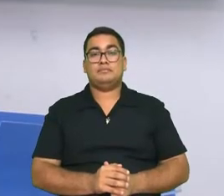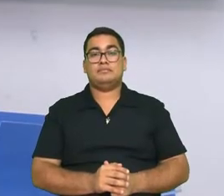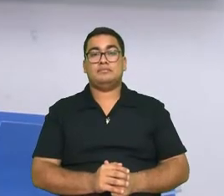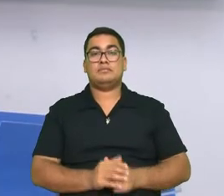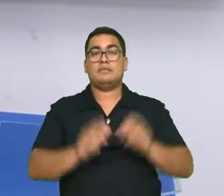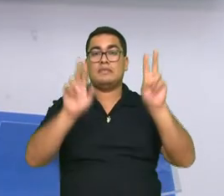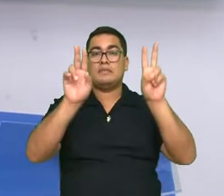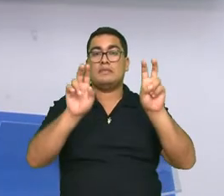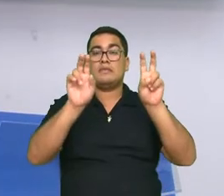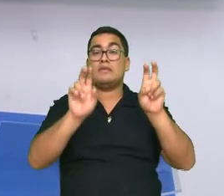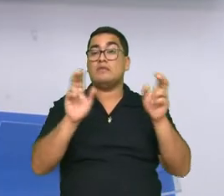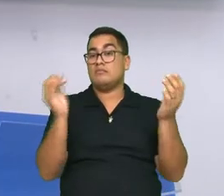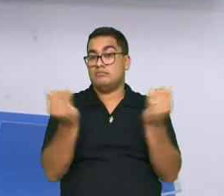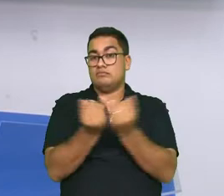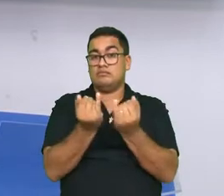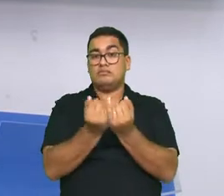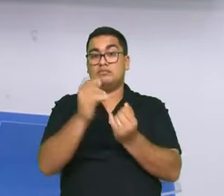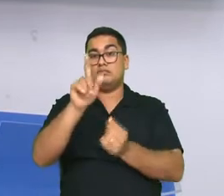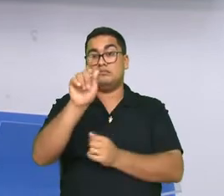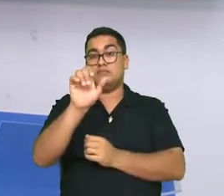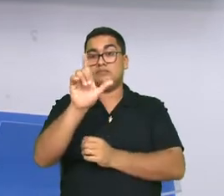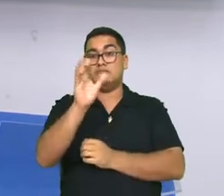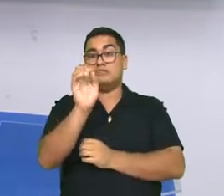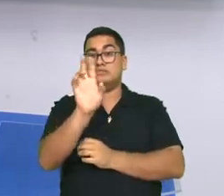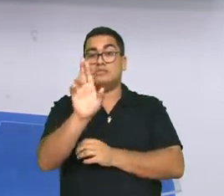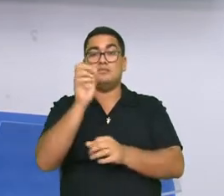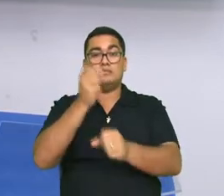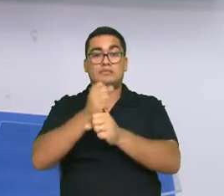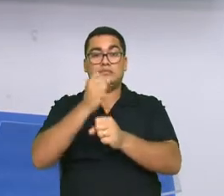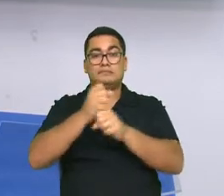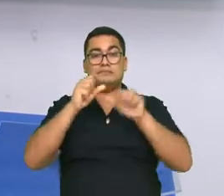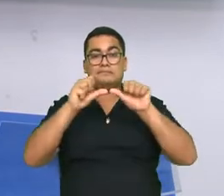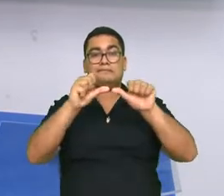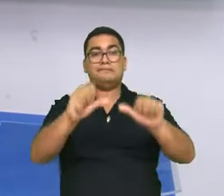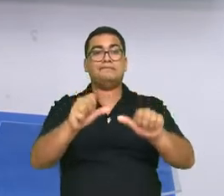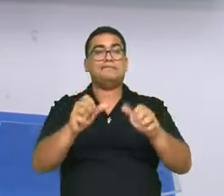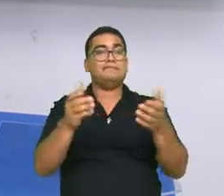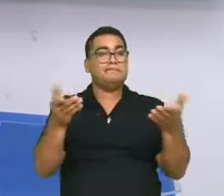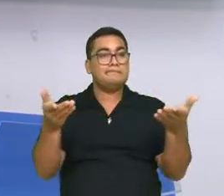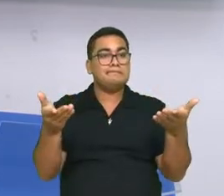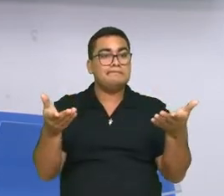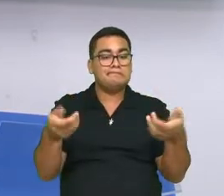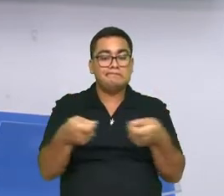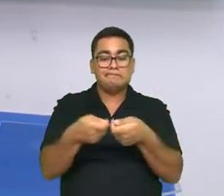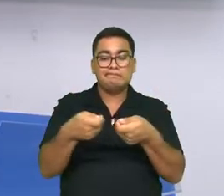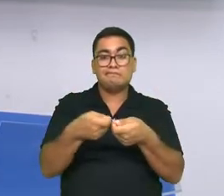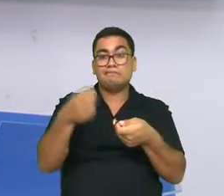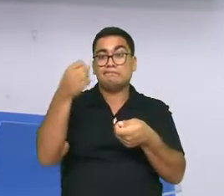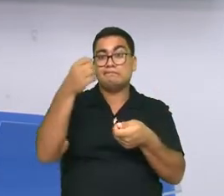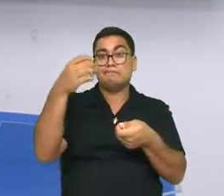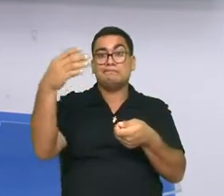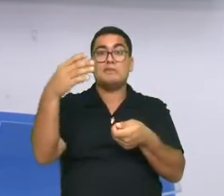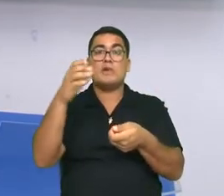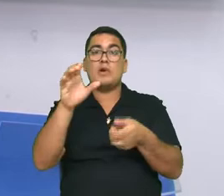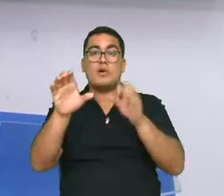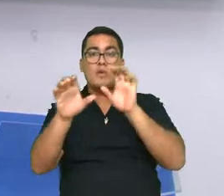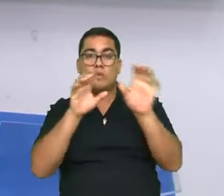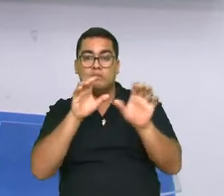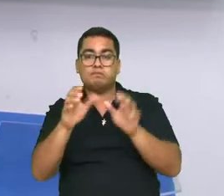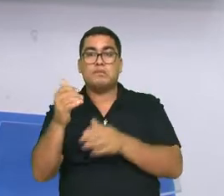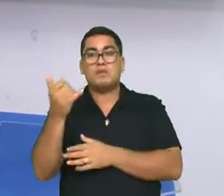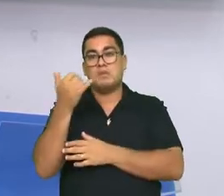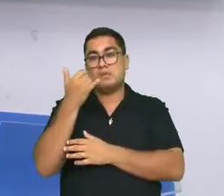En temas del mismo ámbito, Telcor continúa los trabajos para el restablecimiento en su totalidad de las telecomunicaciones en las